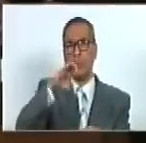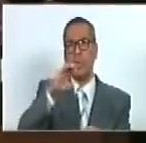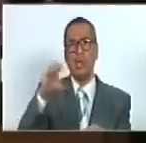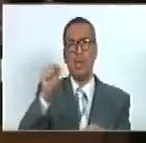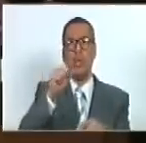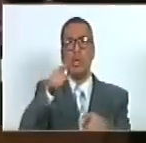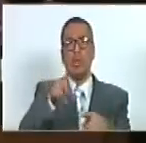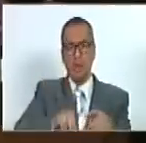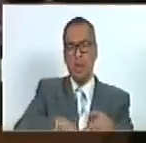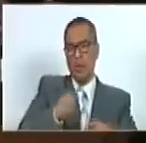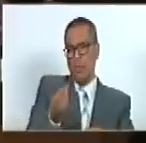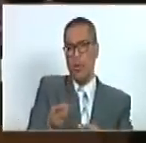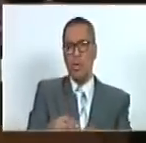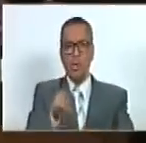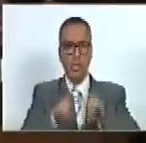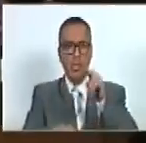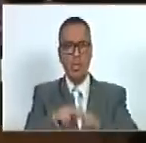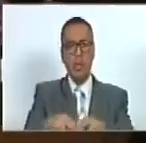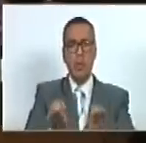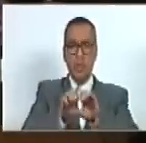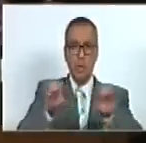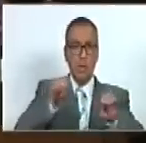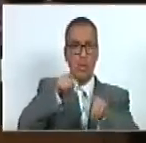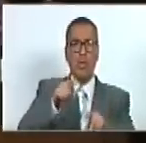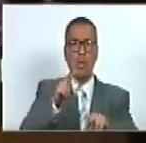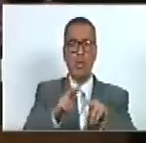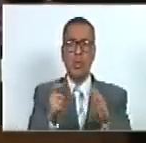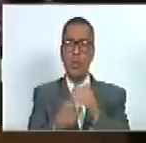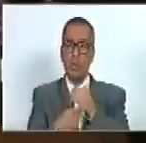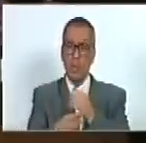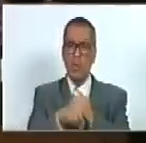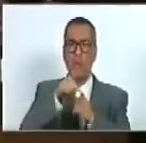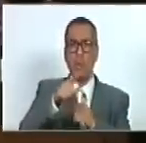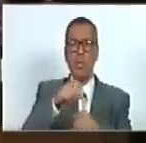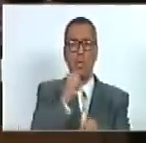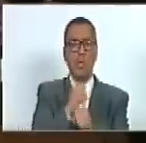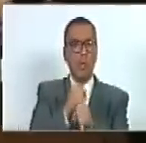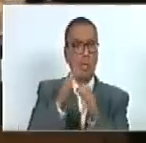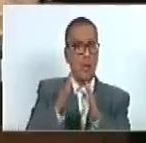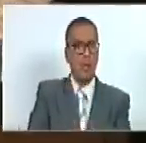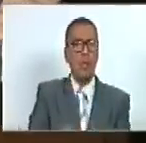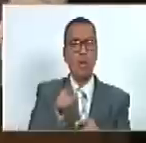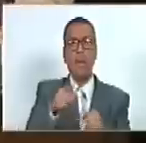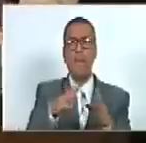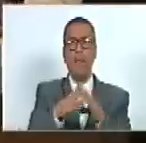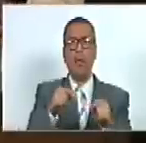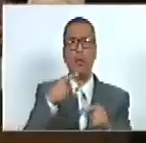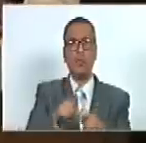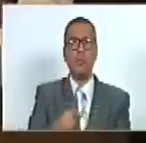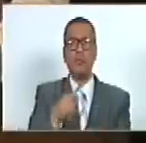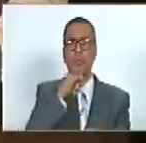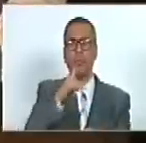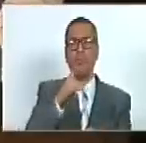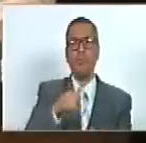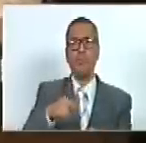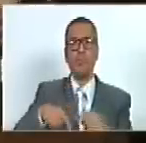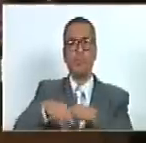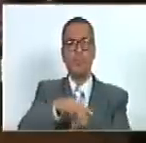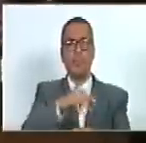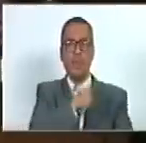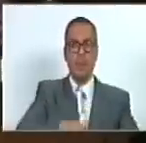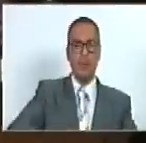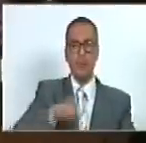instrumento de capacitación y formación permanente técnico para la clase trabajadora, como lo anunció ayer el Presidente de la